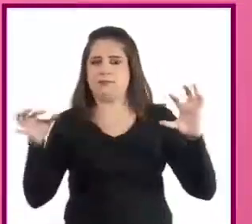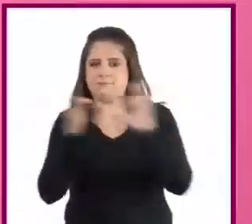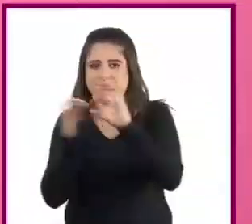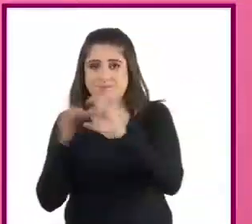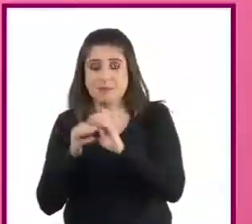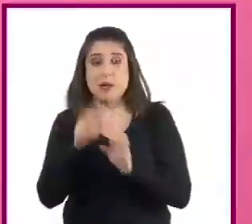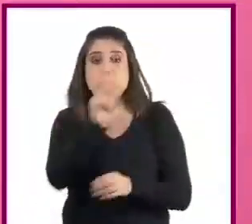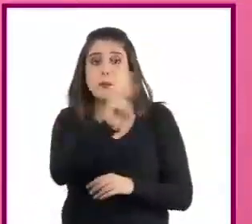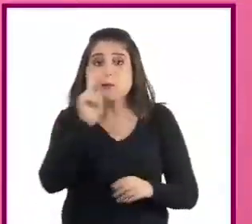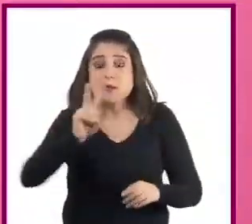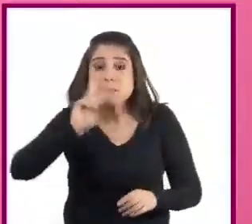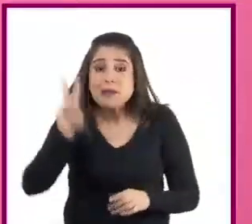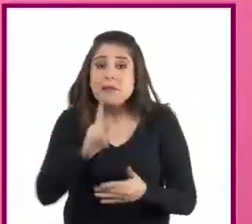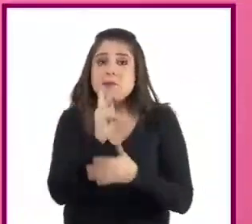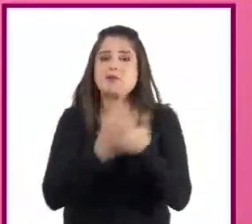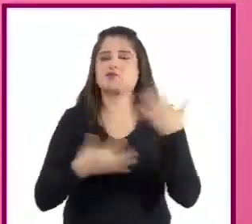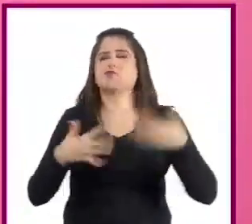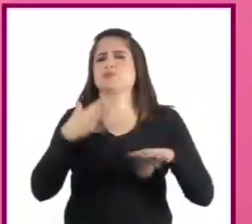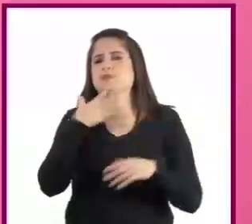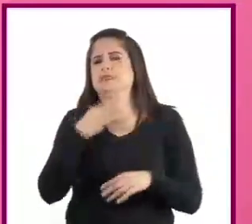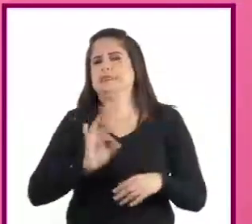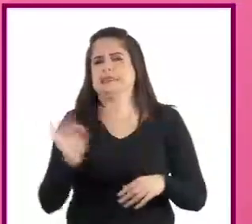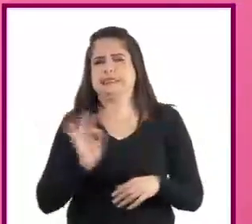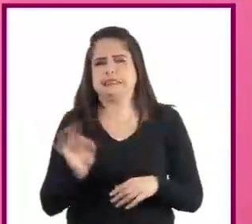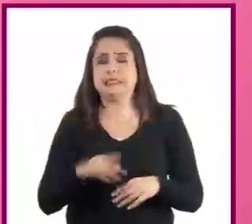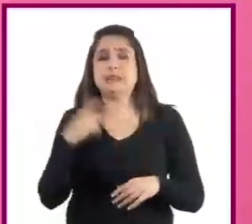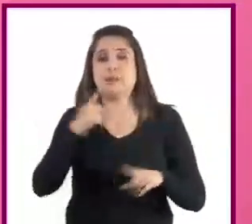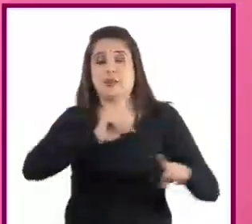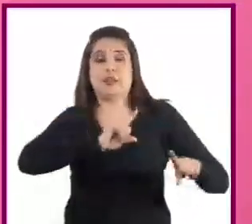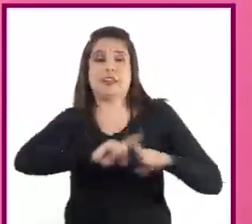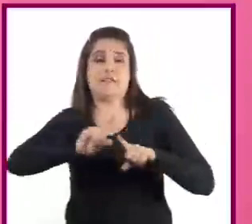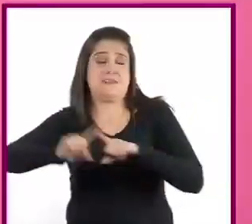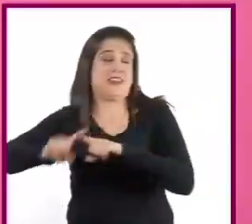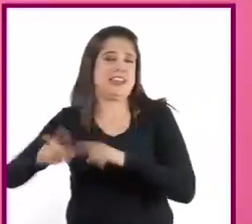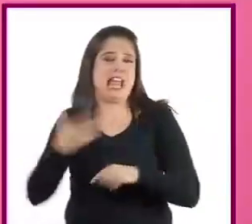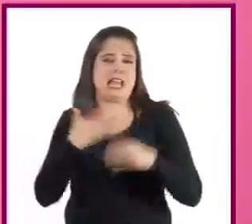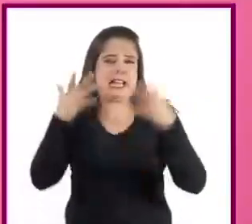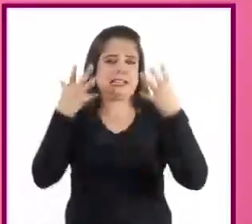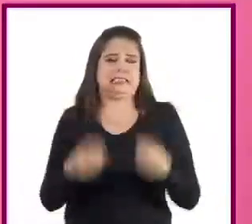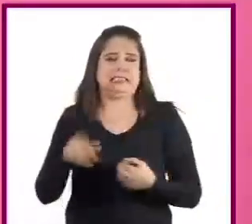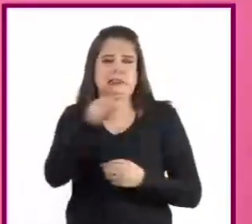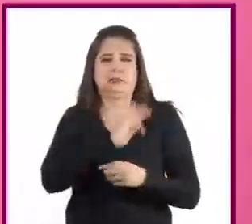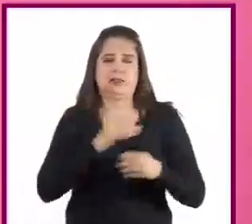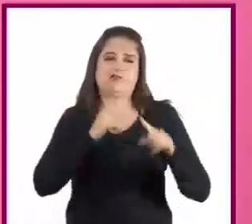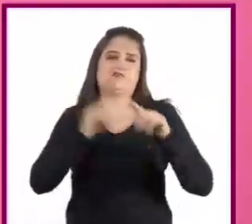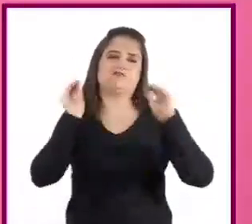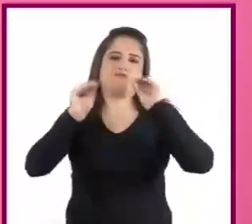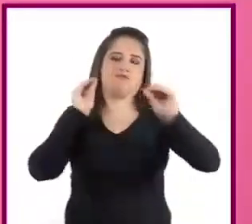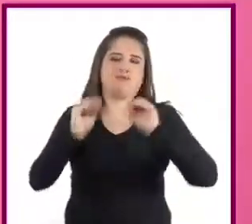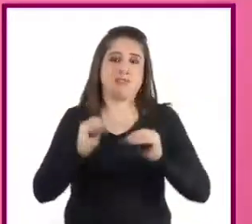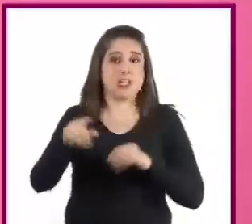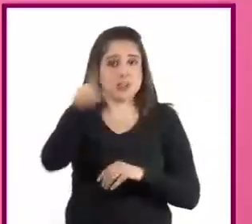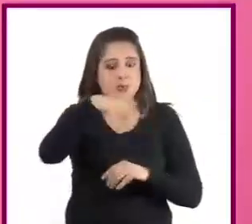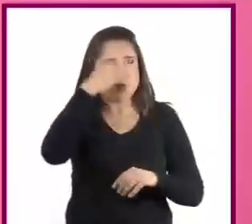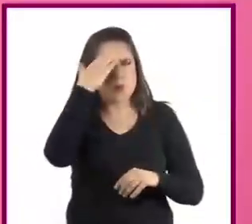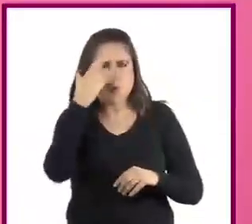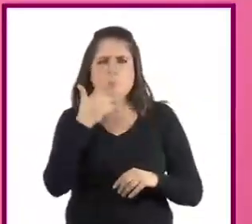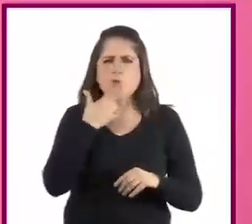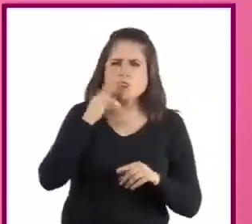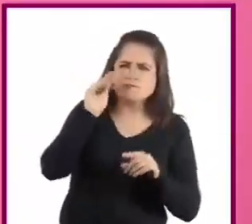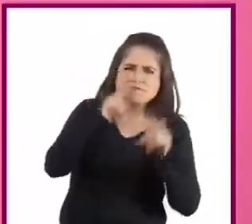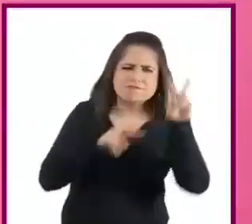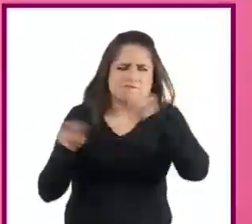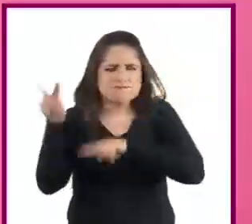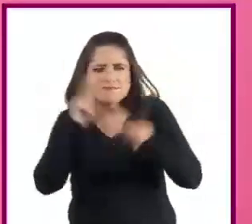PowerPoint realmente es un programa sencillo, pero con múltiples recursos que pueden explotar al máximo. Conózcanlo, úsenlo